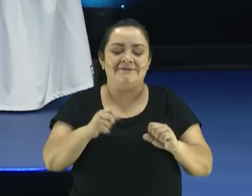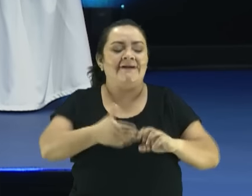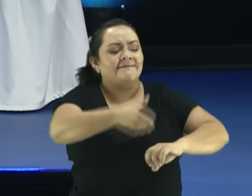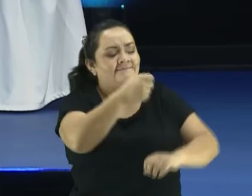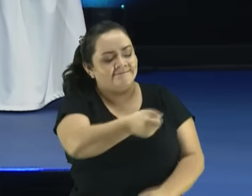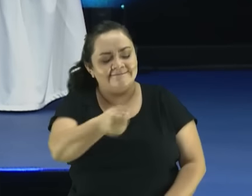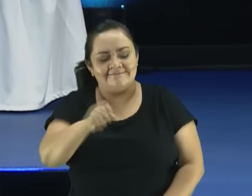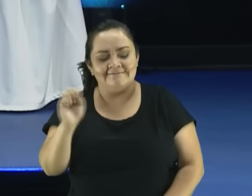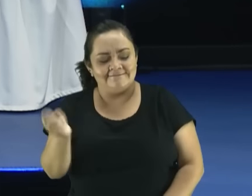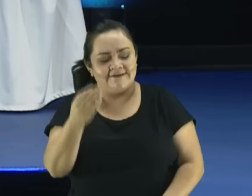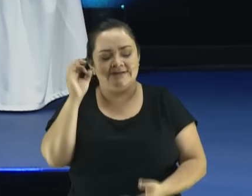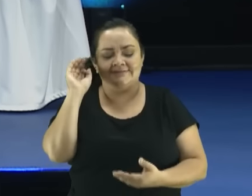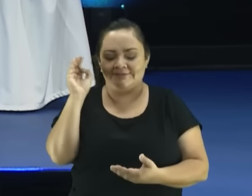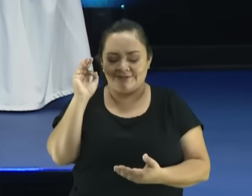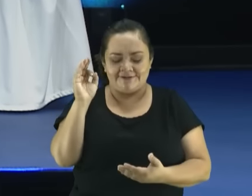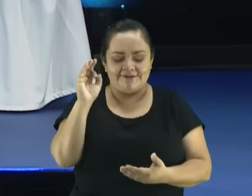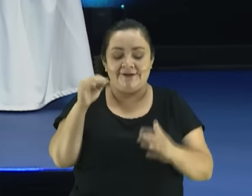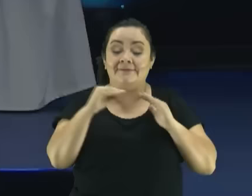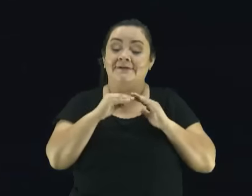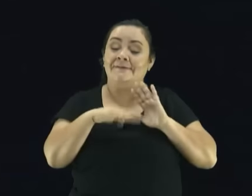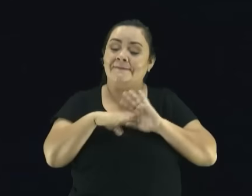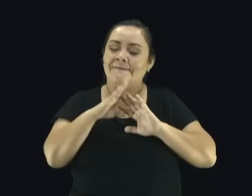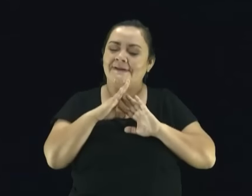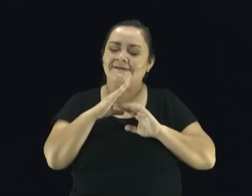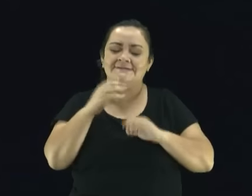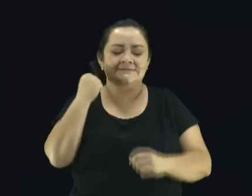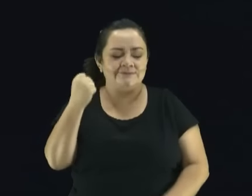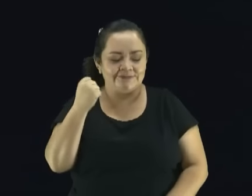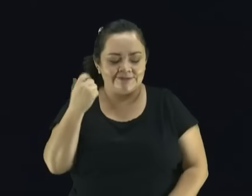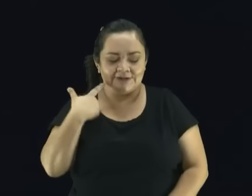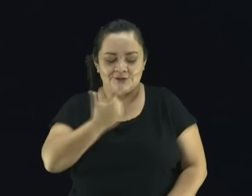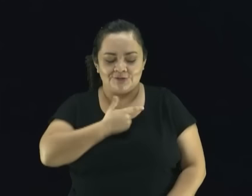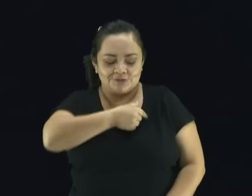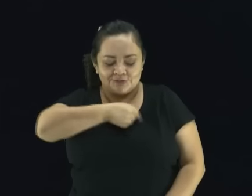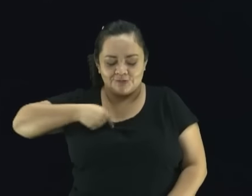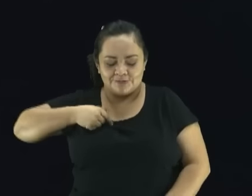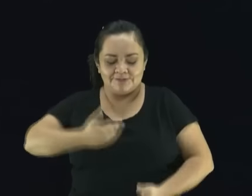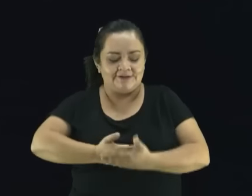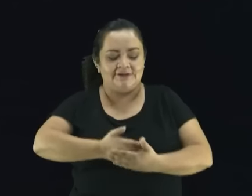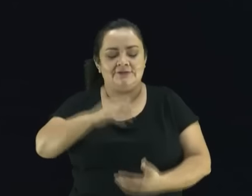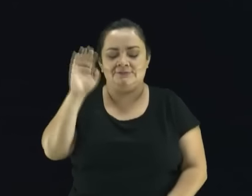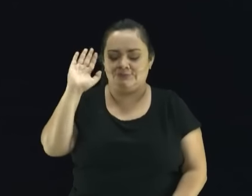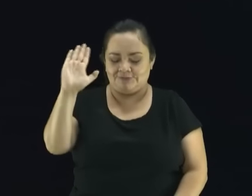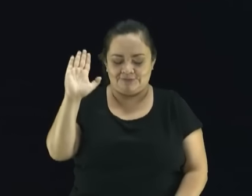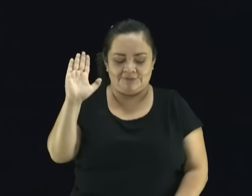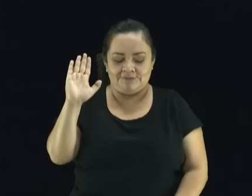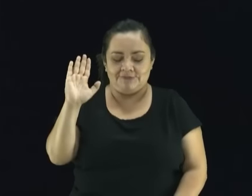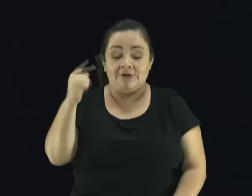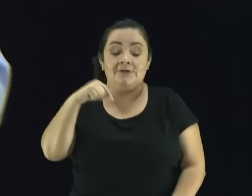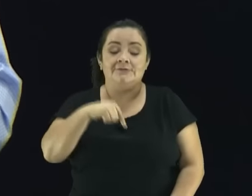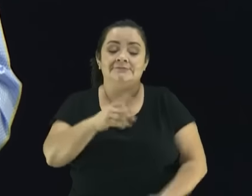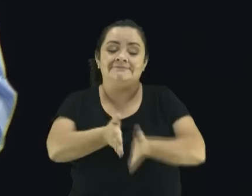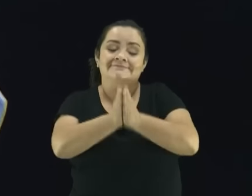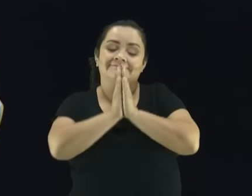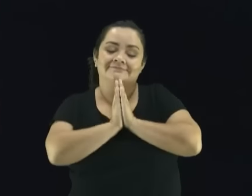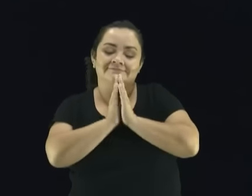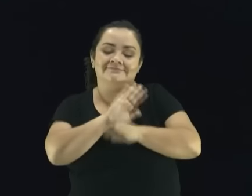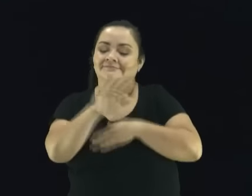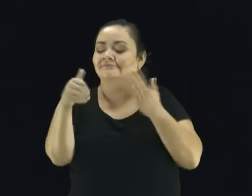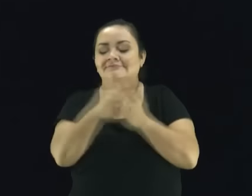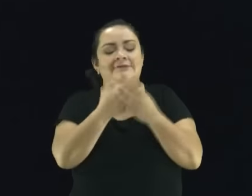colegas Pero qué privilegio más grande el ser llamado tus hijos hoy quiero suplicar Señor por todos